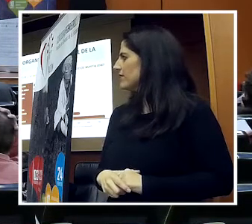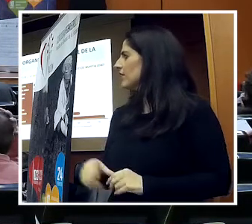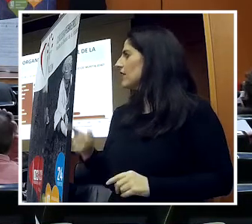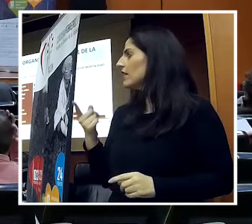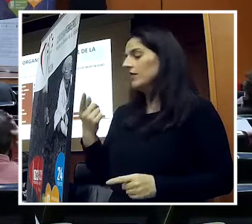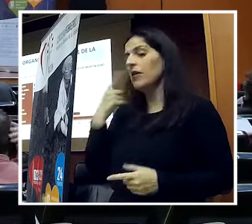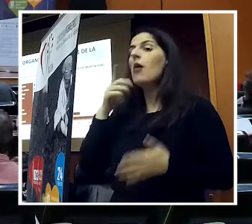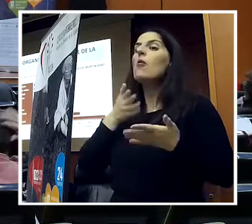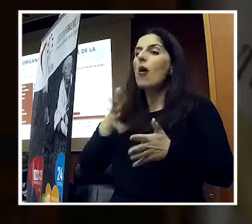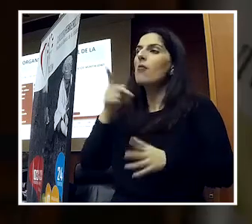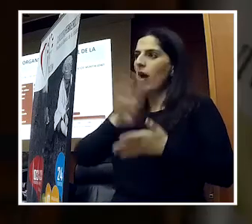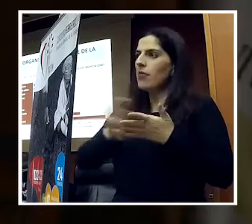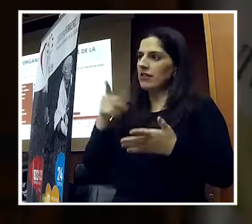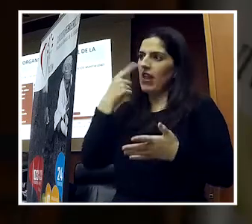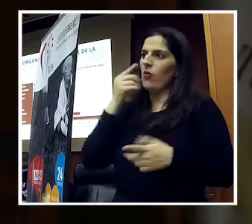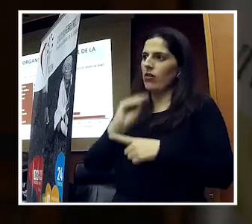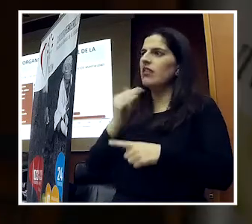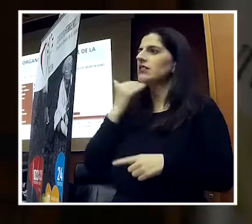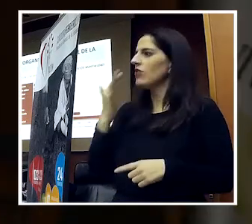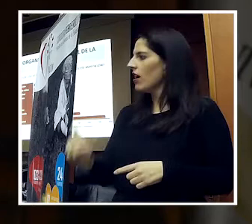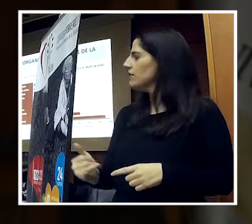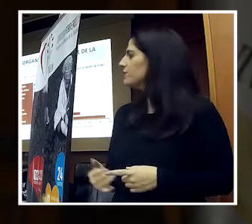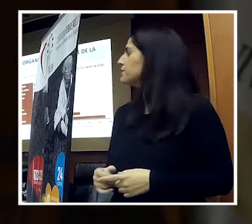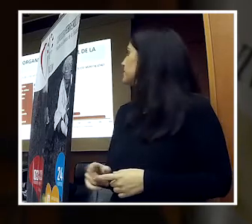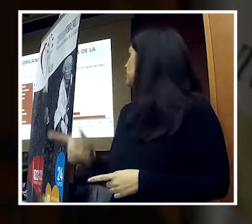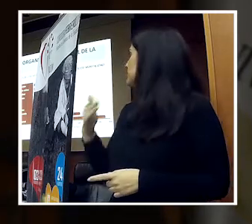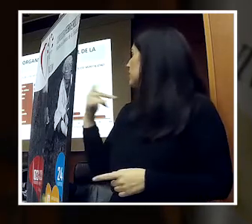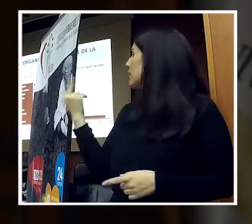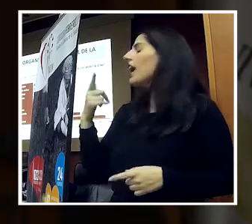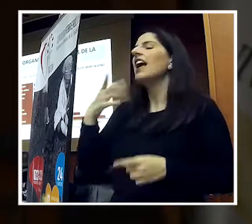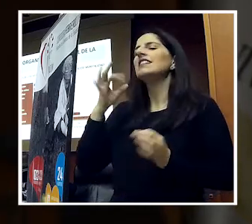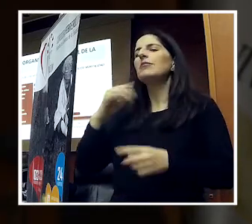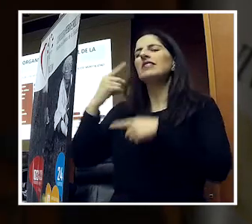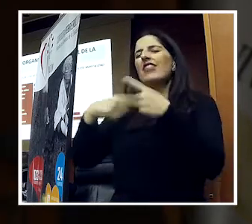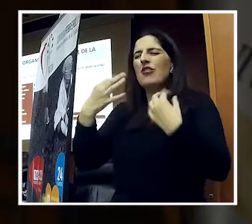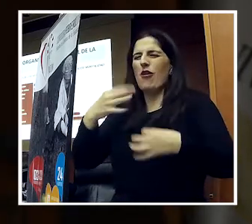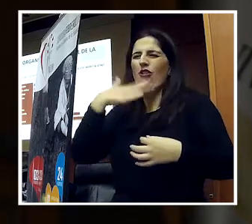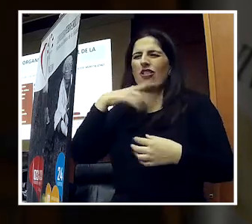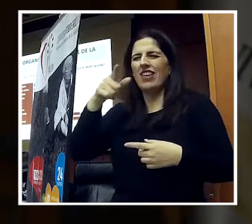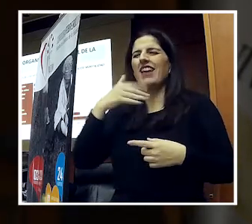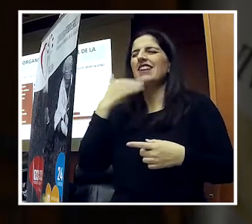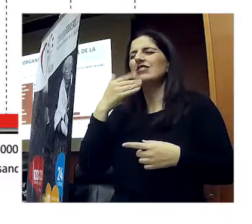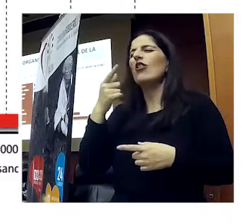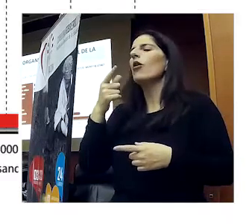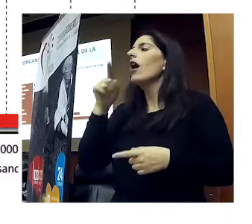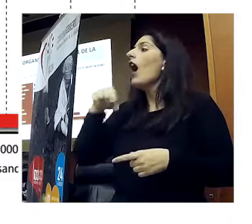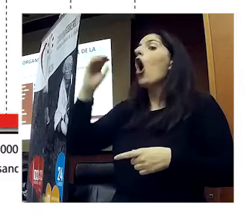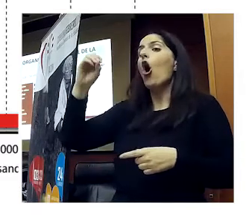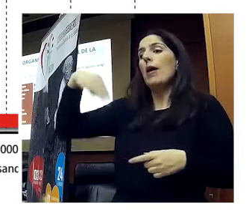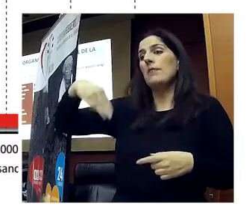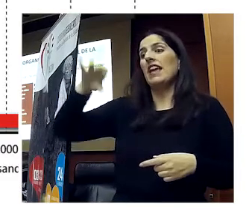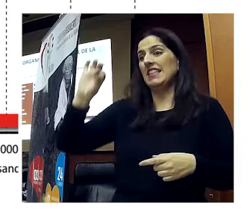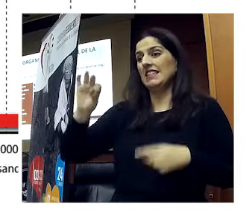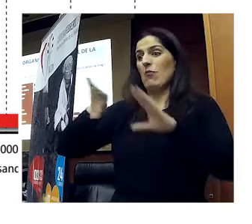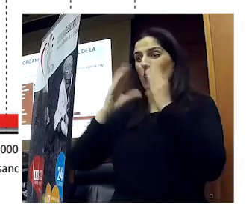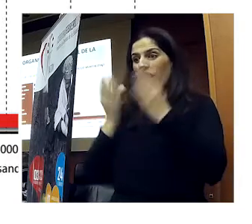hasta producir infartos, ¿no? Pero fijaros, hablando de los factores de riesgo tradicionales, como ya demostró la Organización Mundial de la Salud, que tanto la